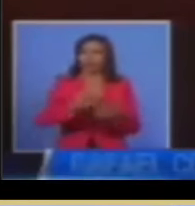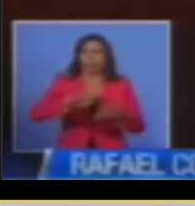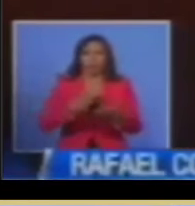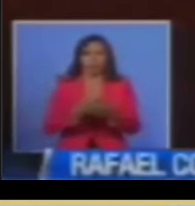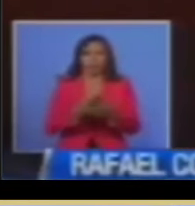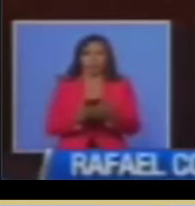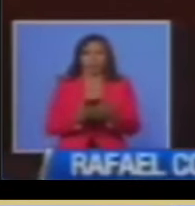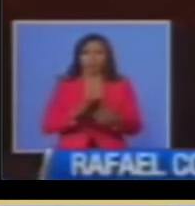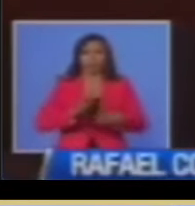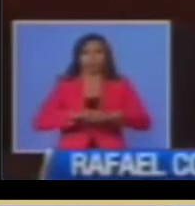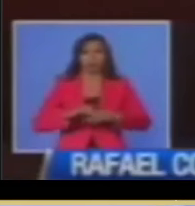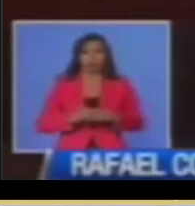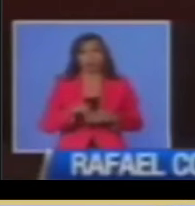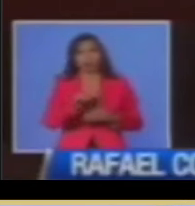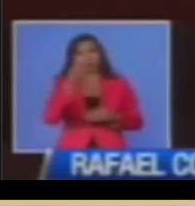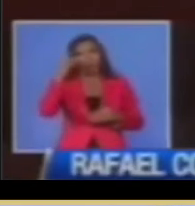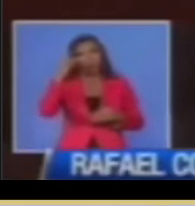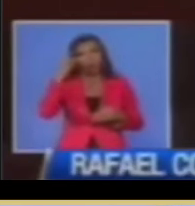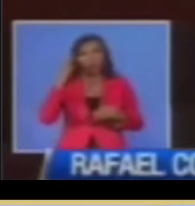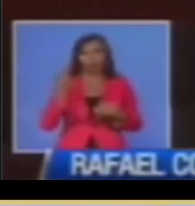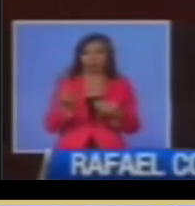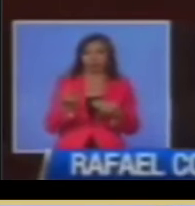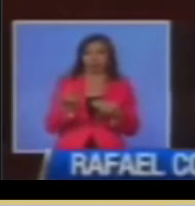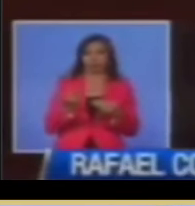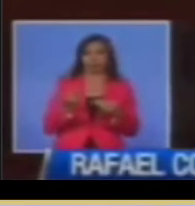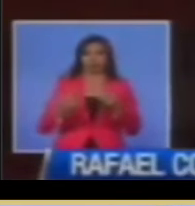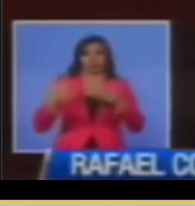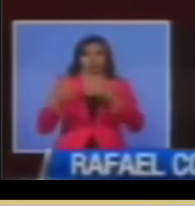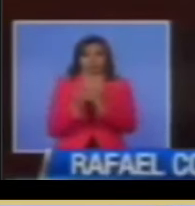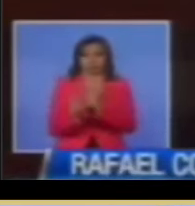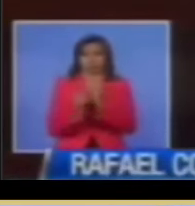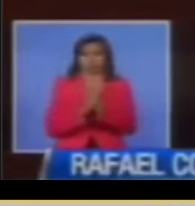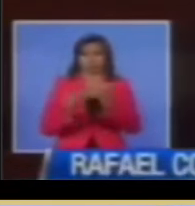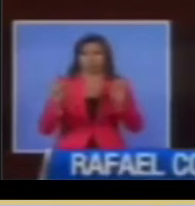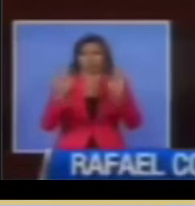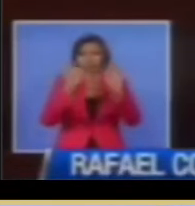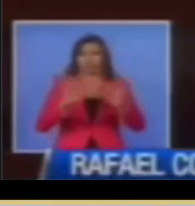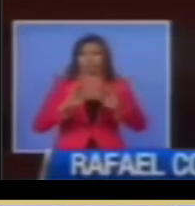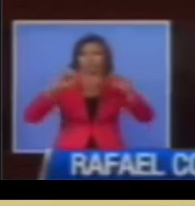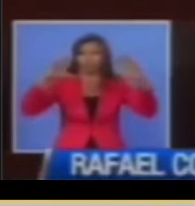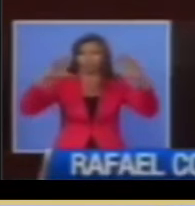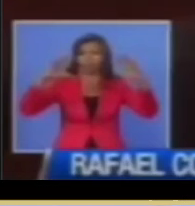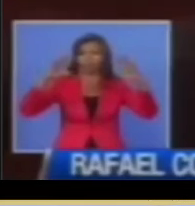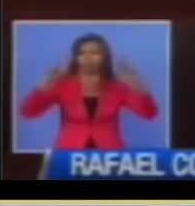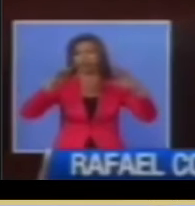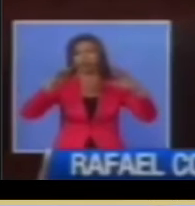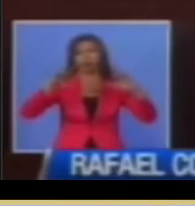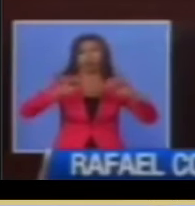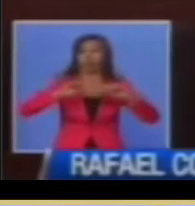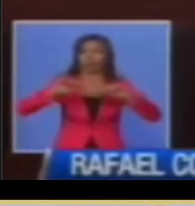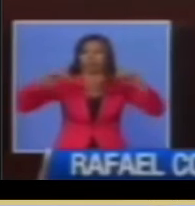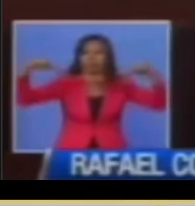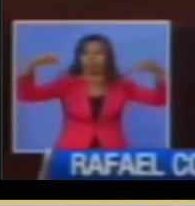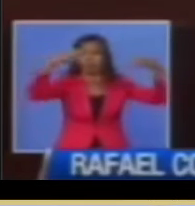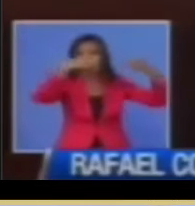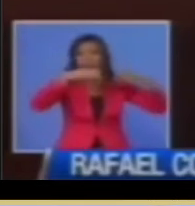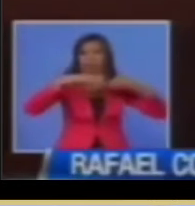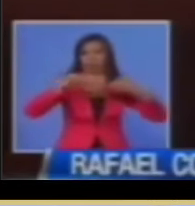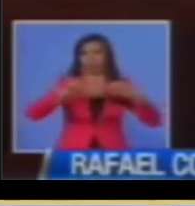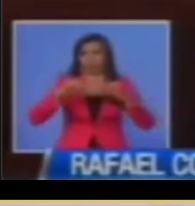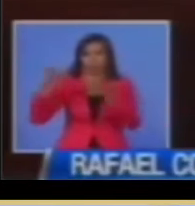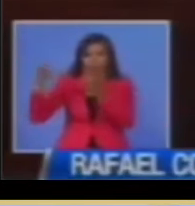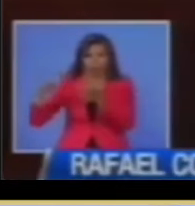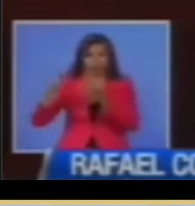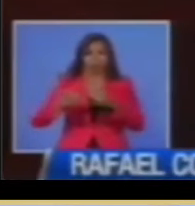por cada cierta cantidad de mew de energía hidroeléctrica tener respaldo en megavatios de energía